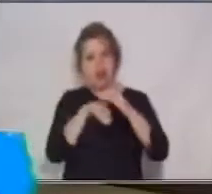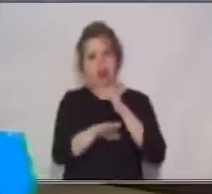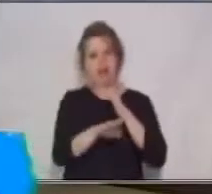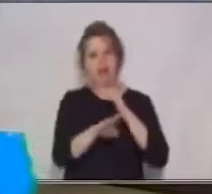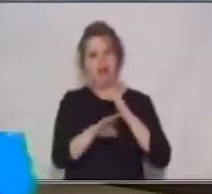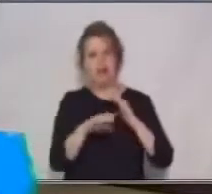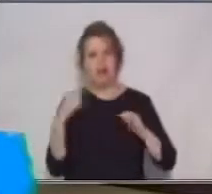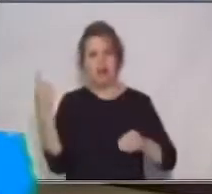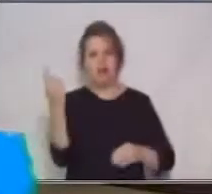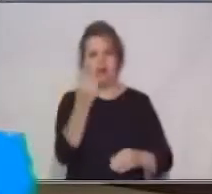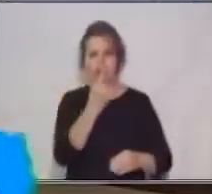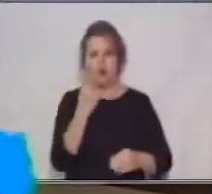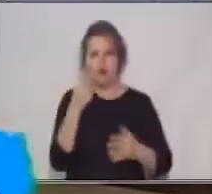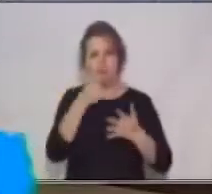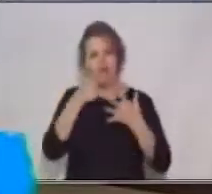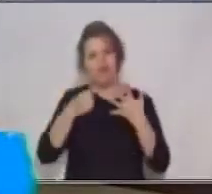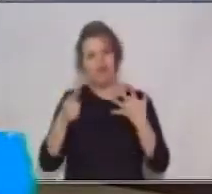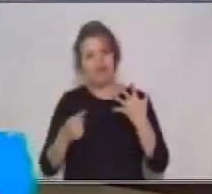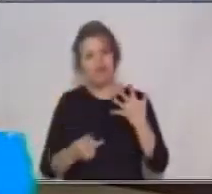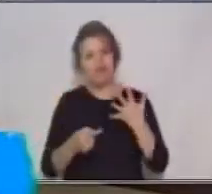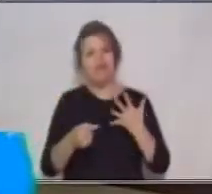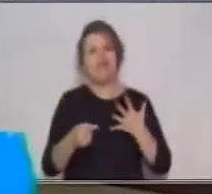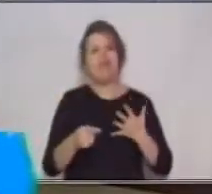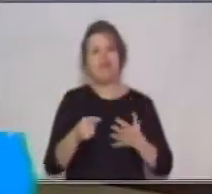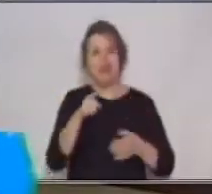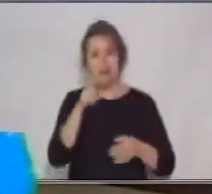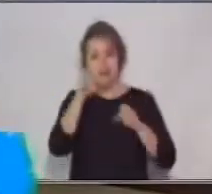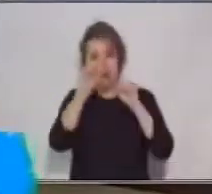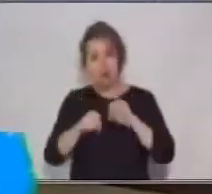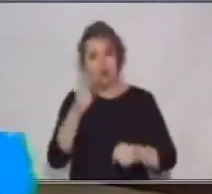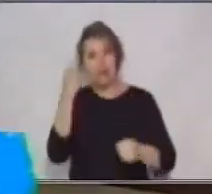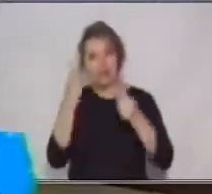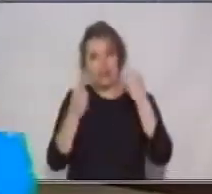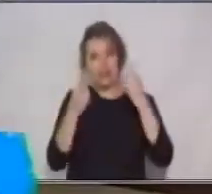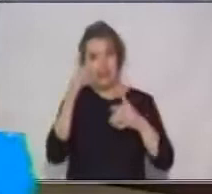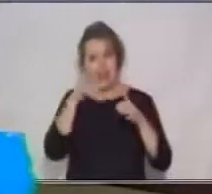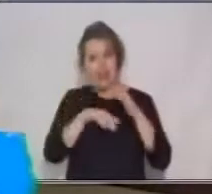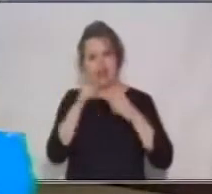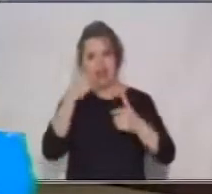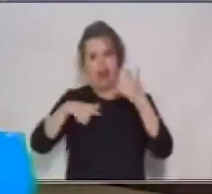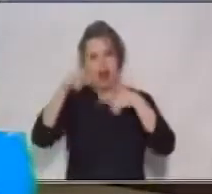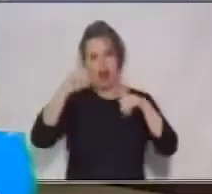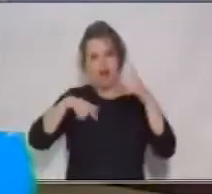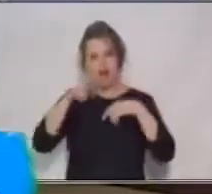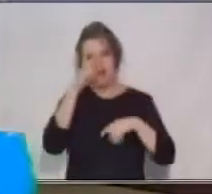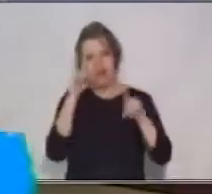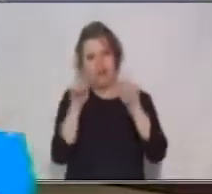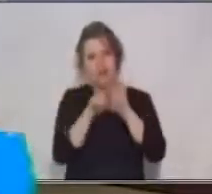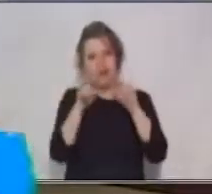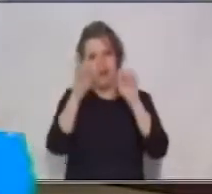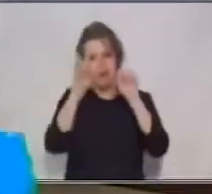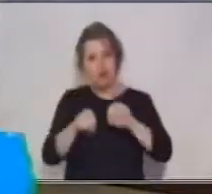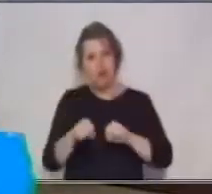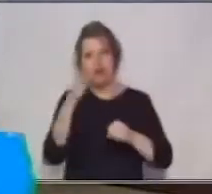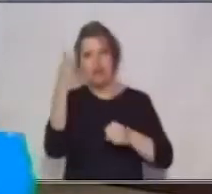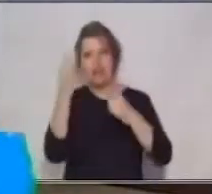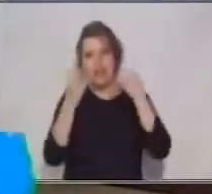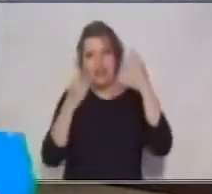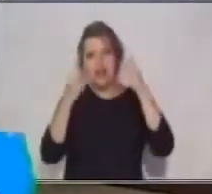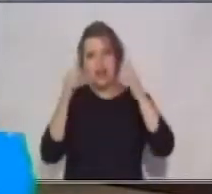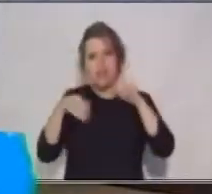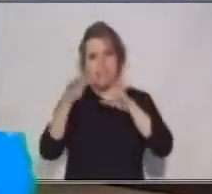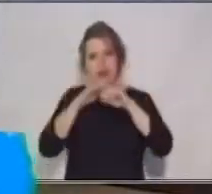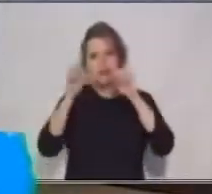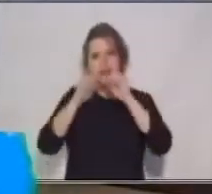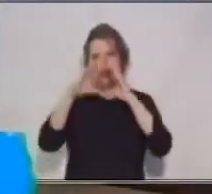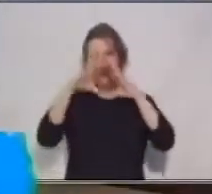todas estas categorías gramaticales que nosotros hemos podido identificar, y así es como nosotros vamos a poder también más ampliar ese contexto